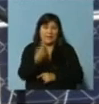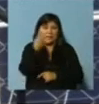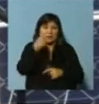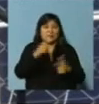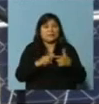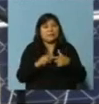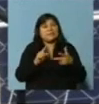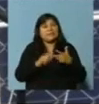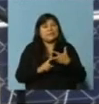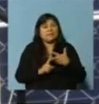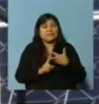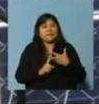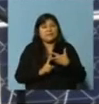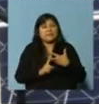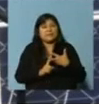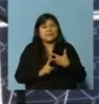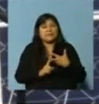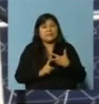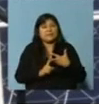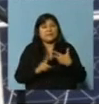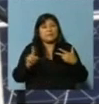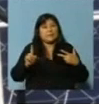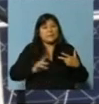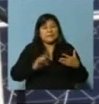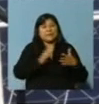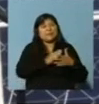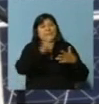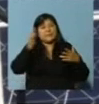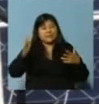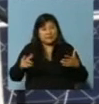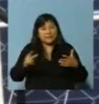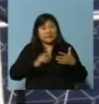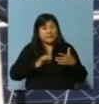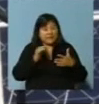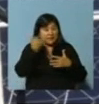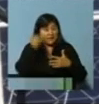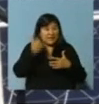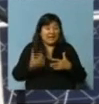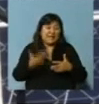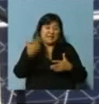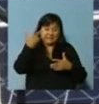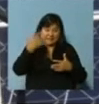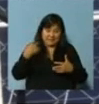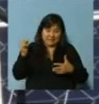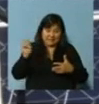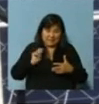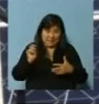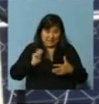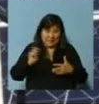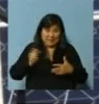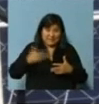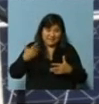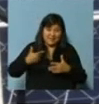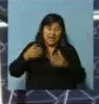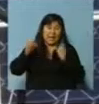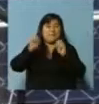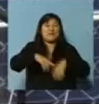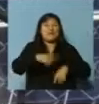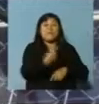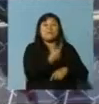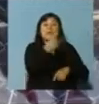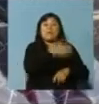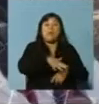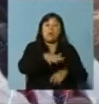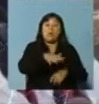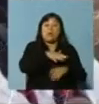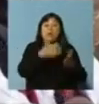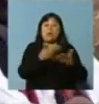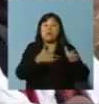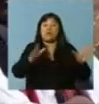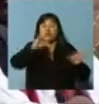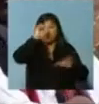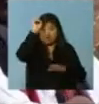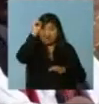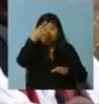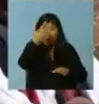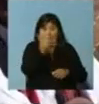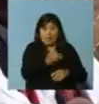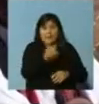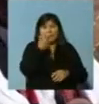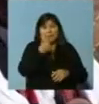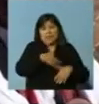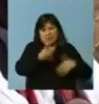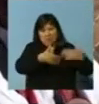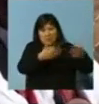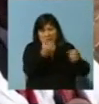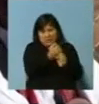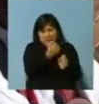Después de un año, hoy podemos decir que, bueno, hace tres meses inauguramos el primer pueblo solar y hoy está funcionando, es un